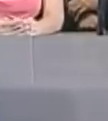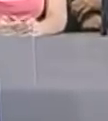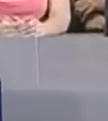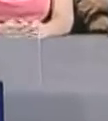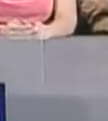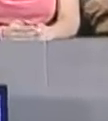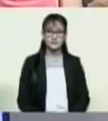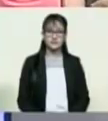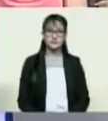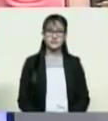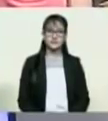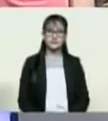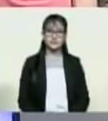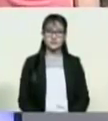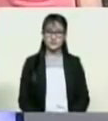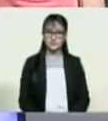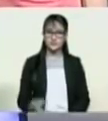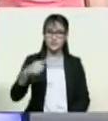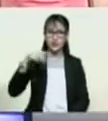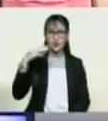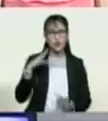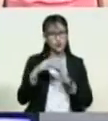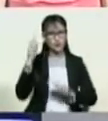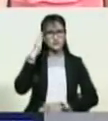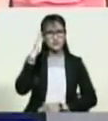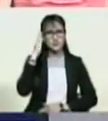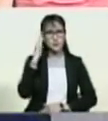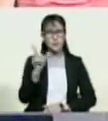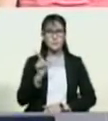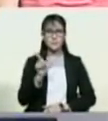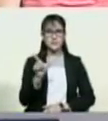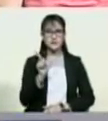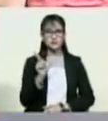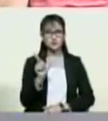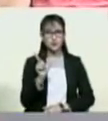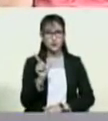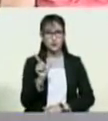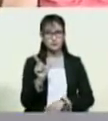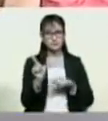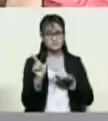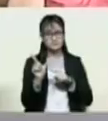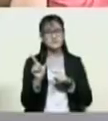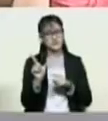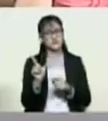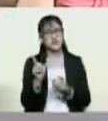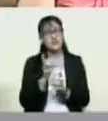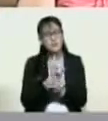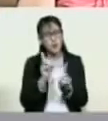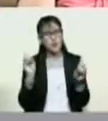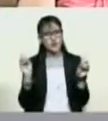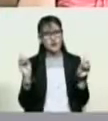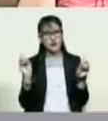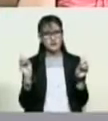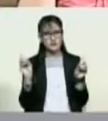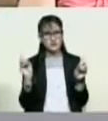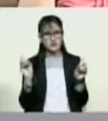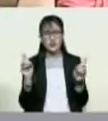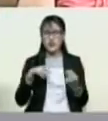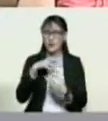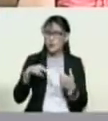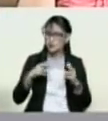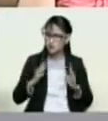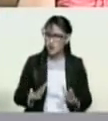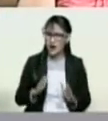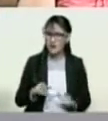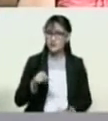sé, porque sabemos que el Partido Socialista Unido de Venezuela es profundamente democrático, es profundamente revolucionario, es